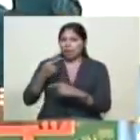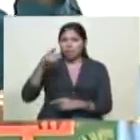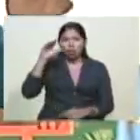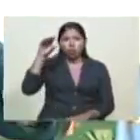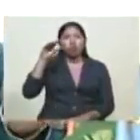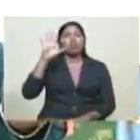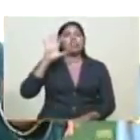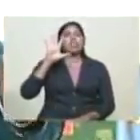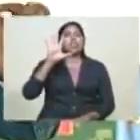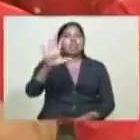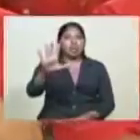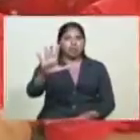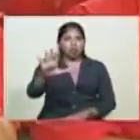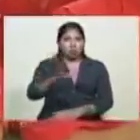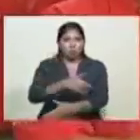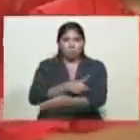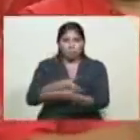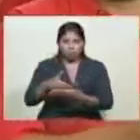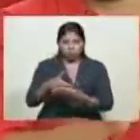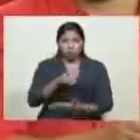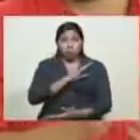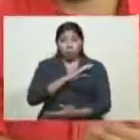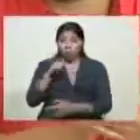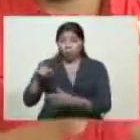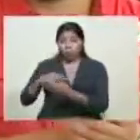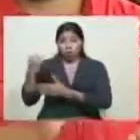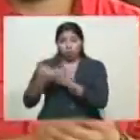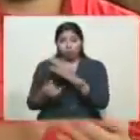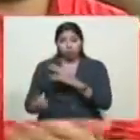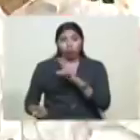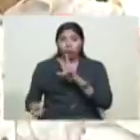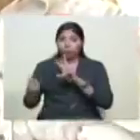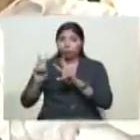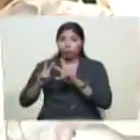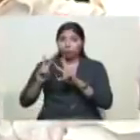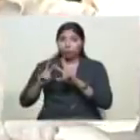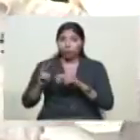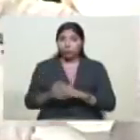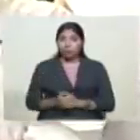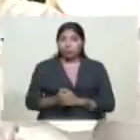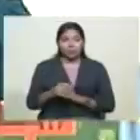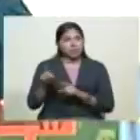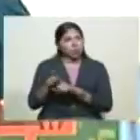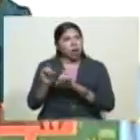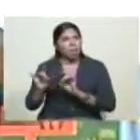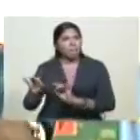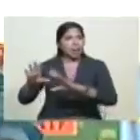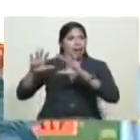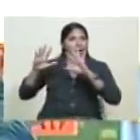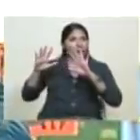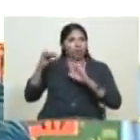millones de viviendas de la gran misión Vivienda Venezuela. El milagro de